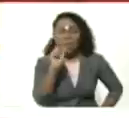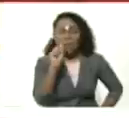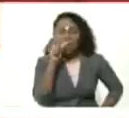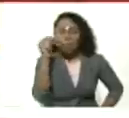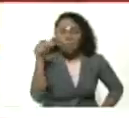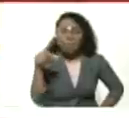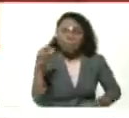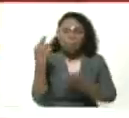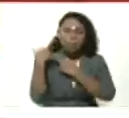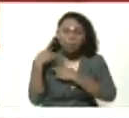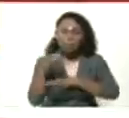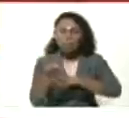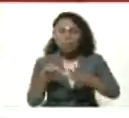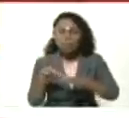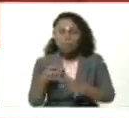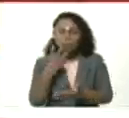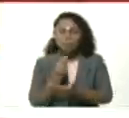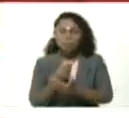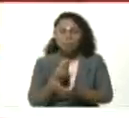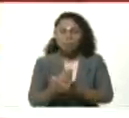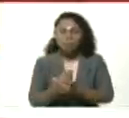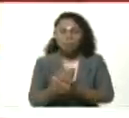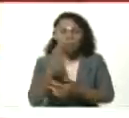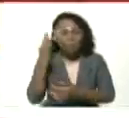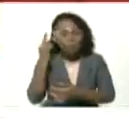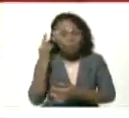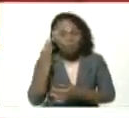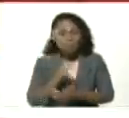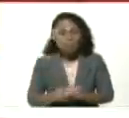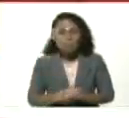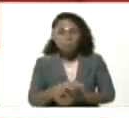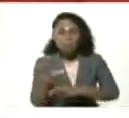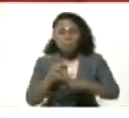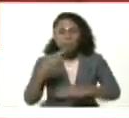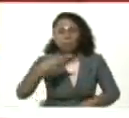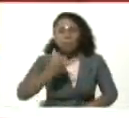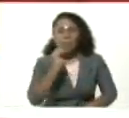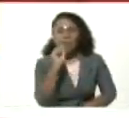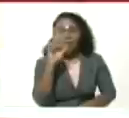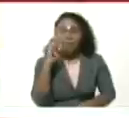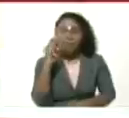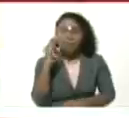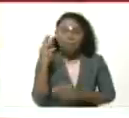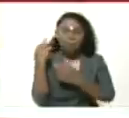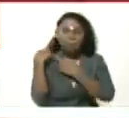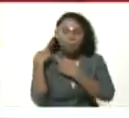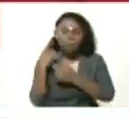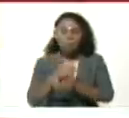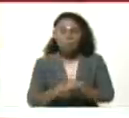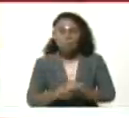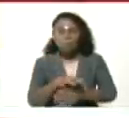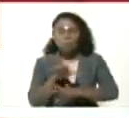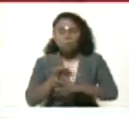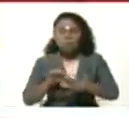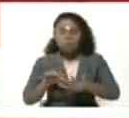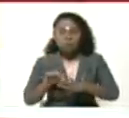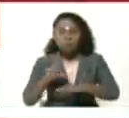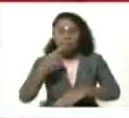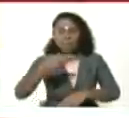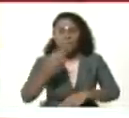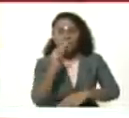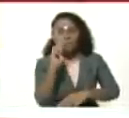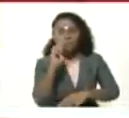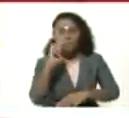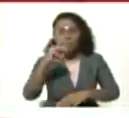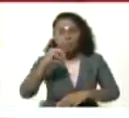Municipio Maturín, Ana Fuentes. Municipio Piar, María Ángeles Tillero. Municipio Punceres, Adrián